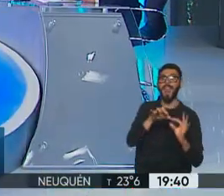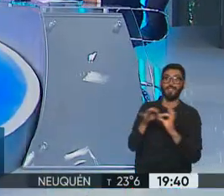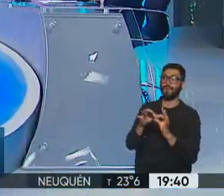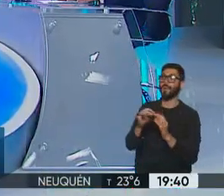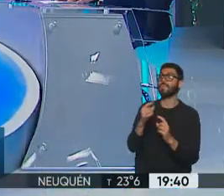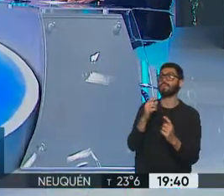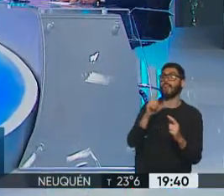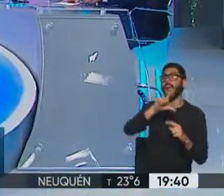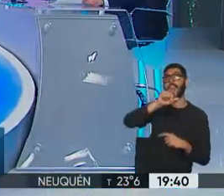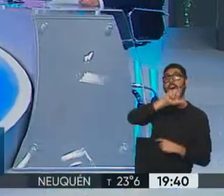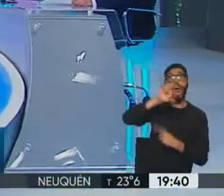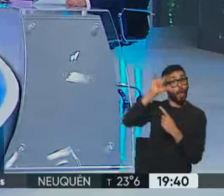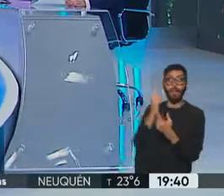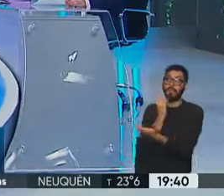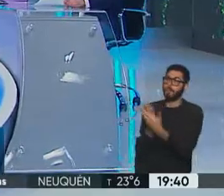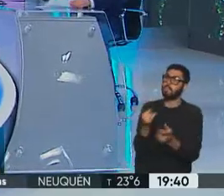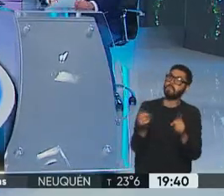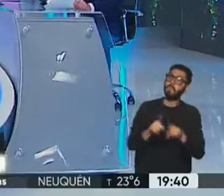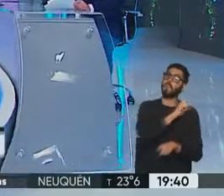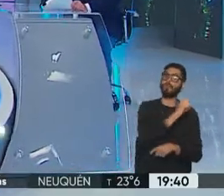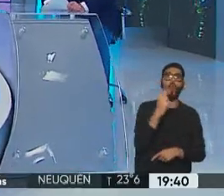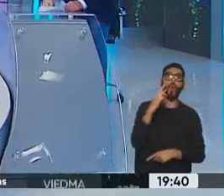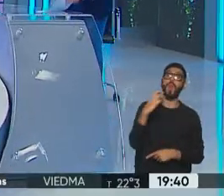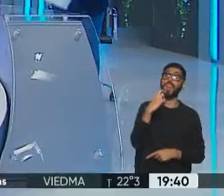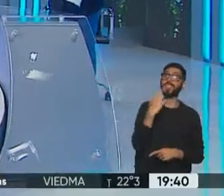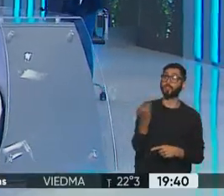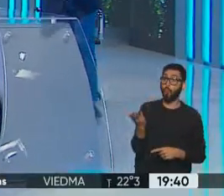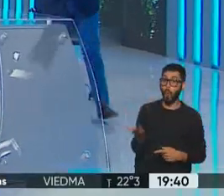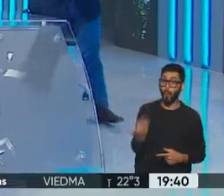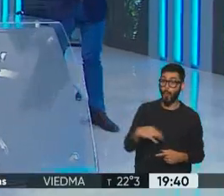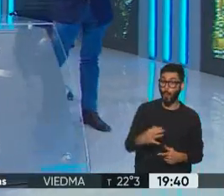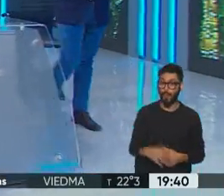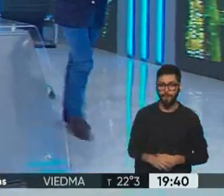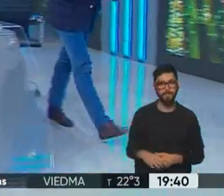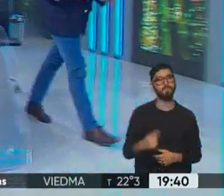muy claro, muy claro. La seguimos pensando. Qué bueno pensar en voz alta.